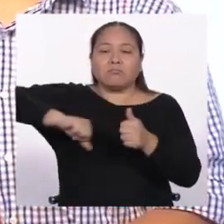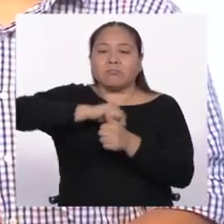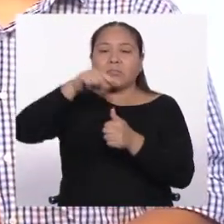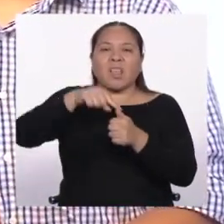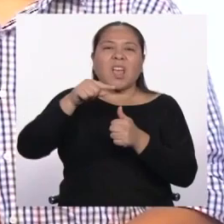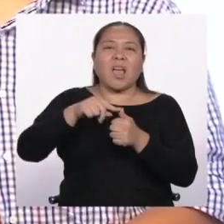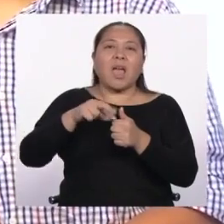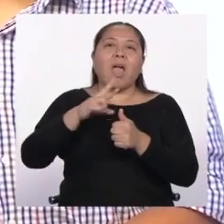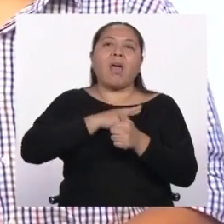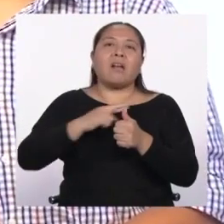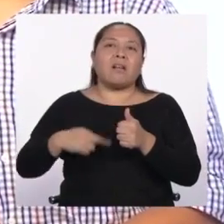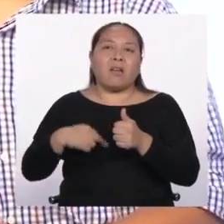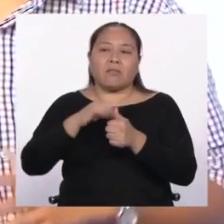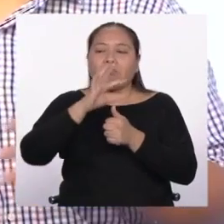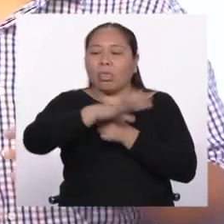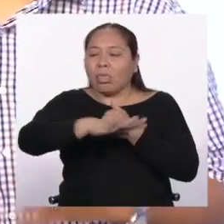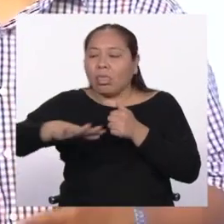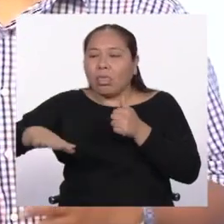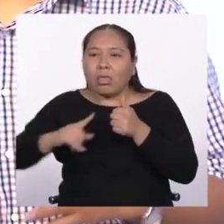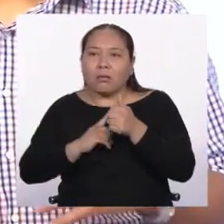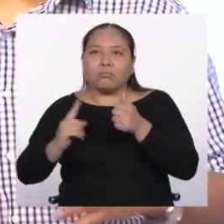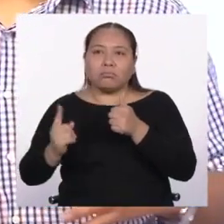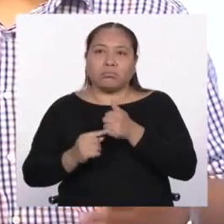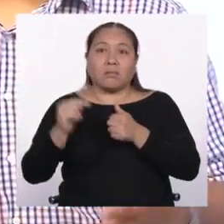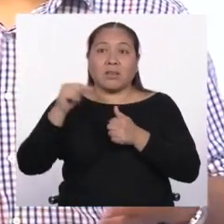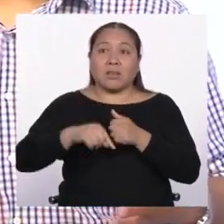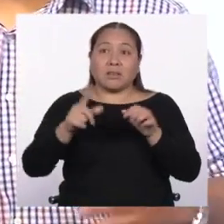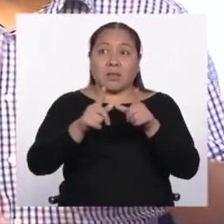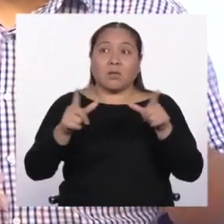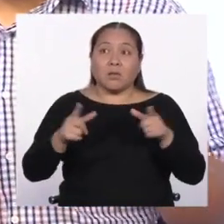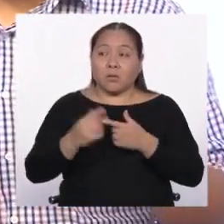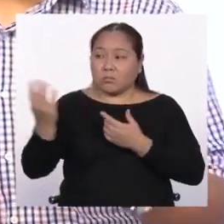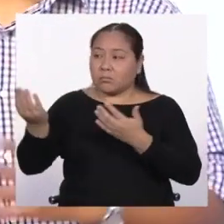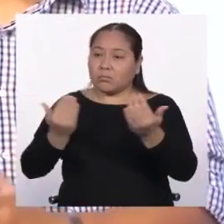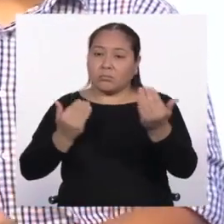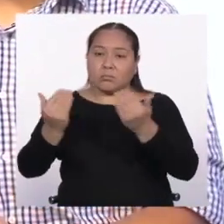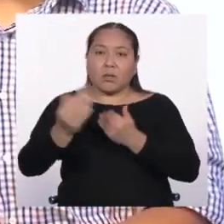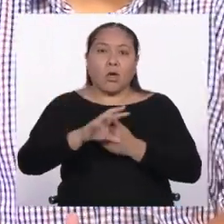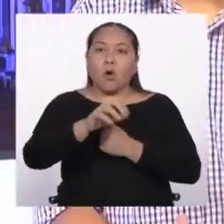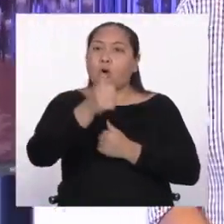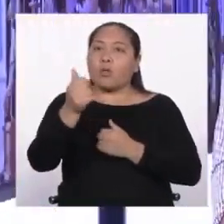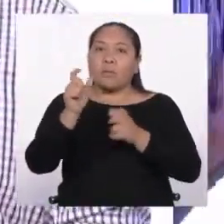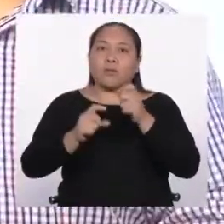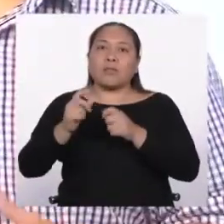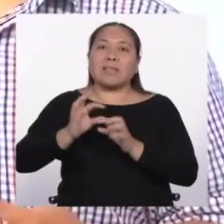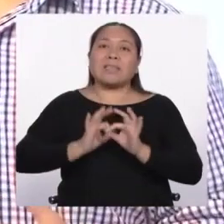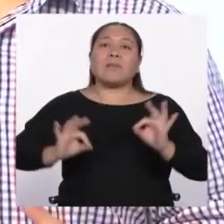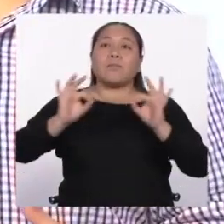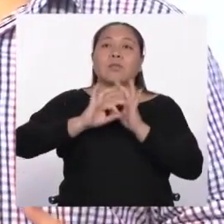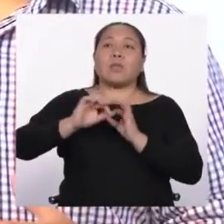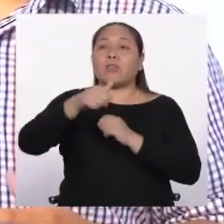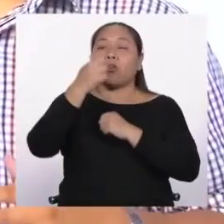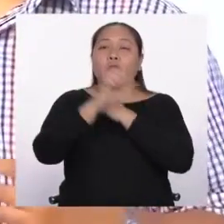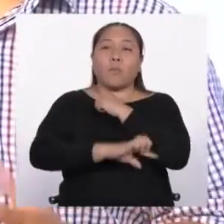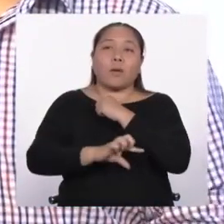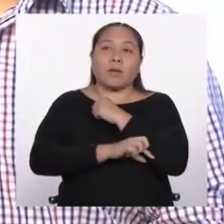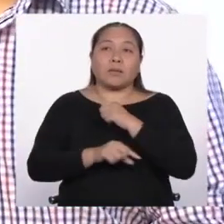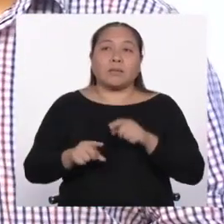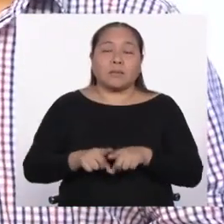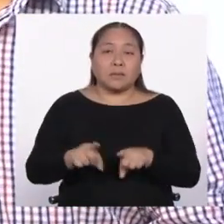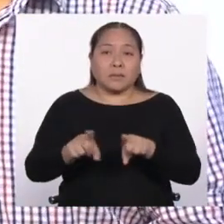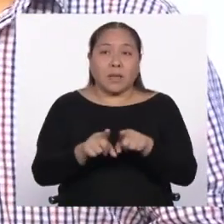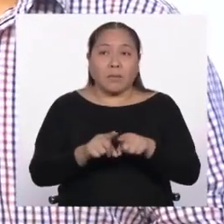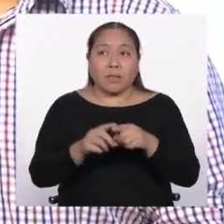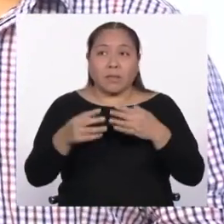sus pies. Actualmente, en este palacio se reciben a jefes de Estado de otros países. Además, cuenta